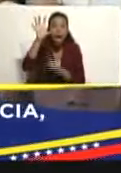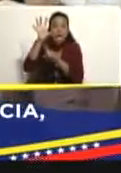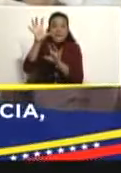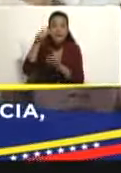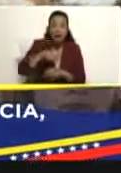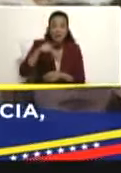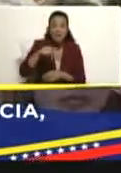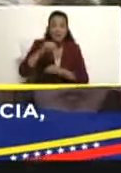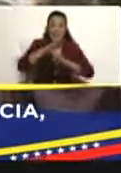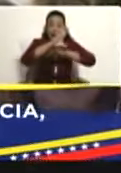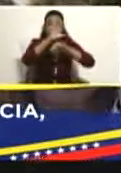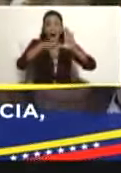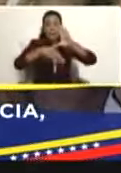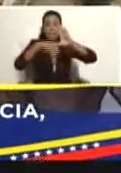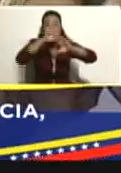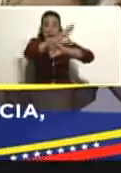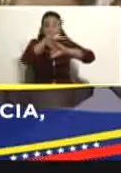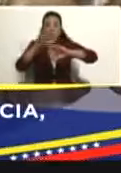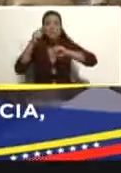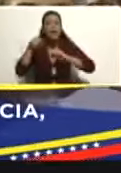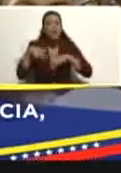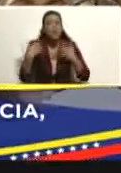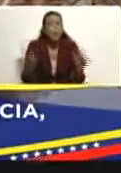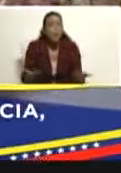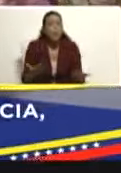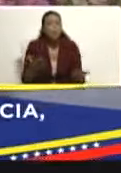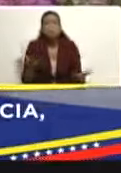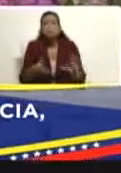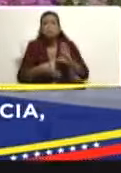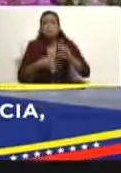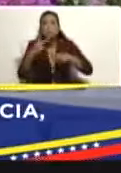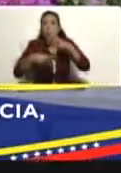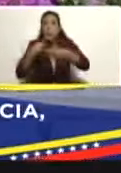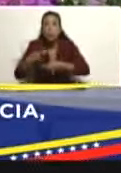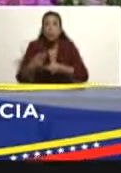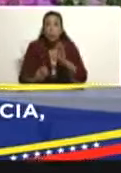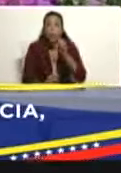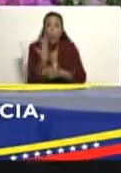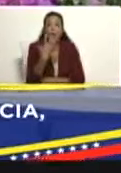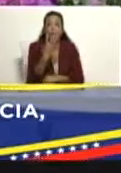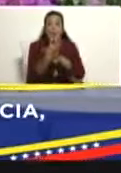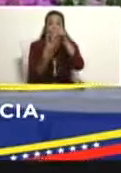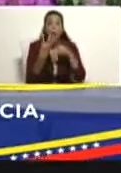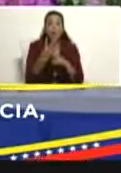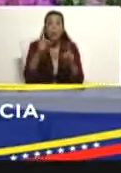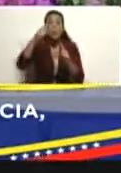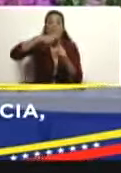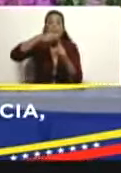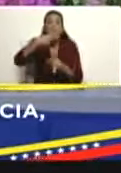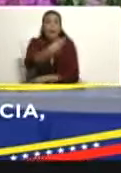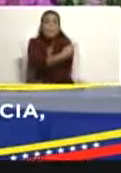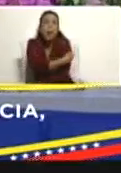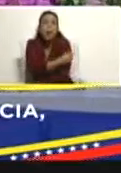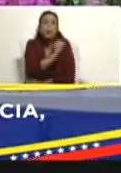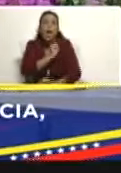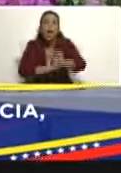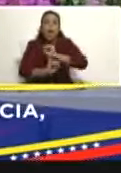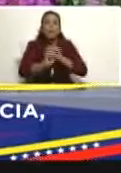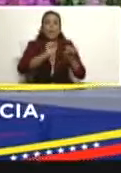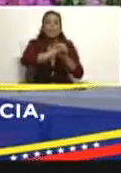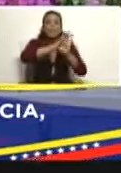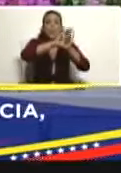de América Latina y el Caribe que produjo 4 vacunas, una mejor que